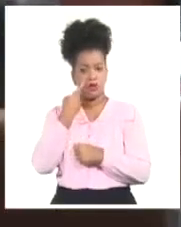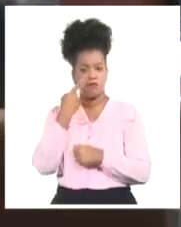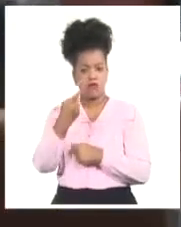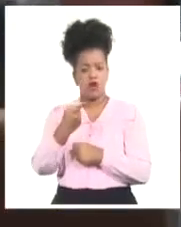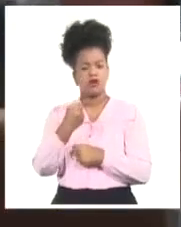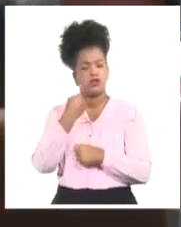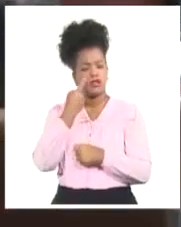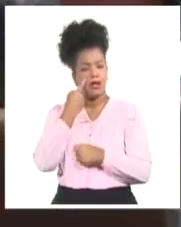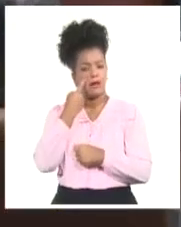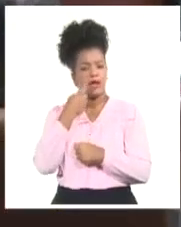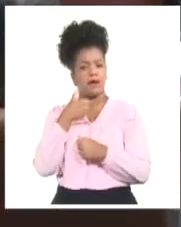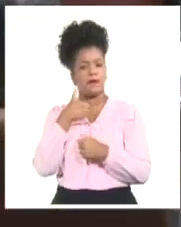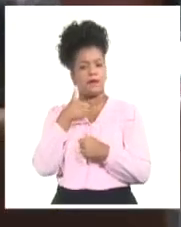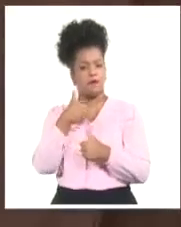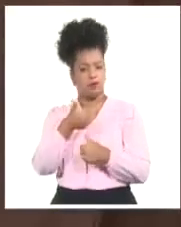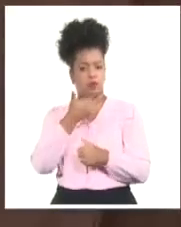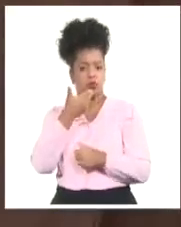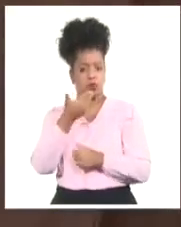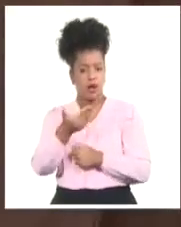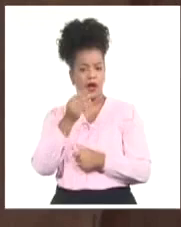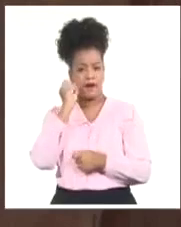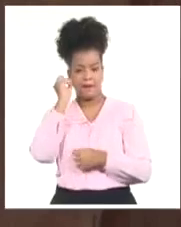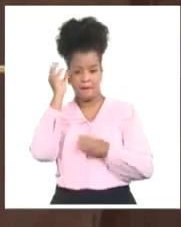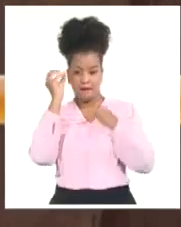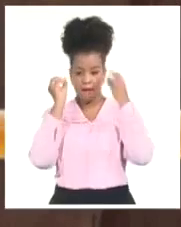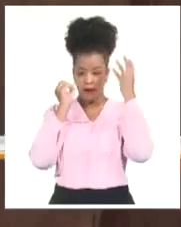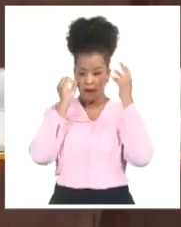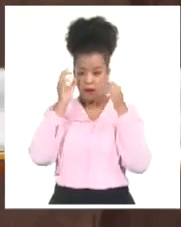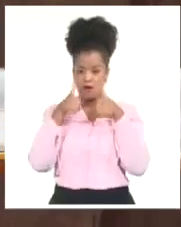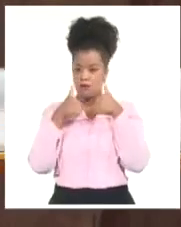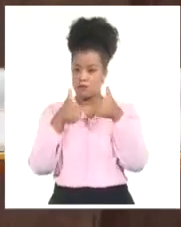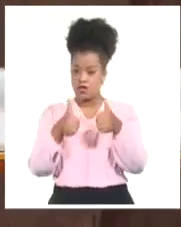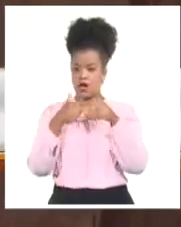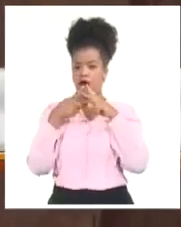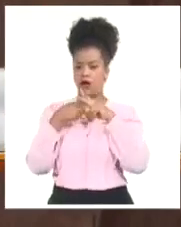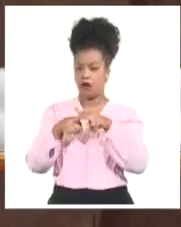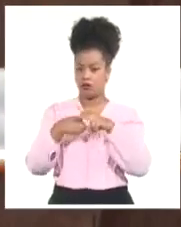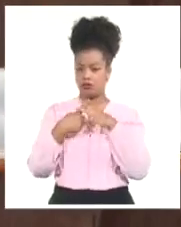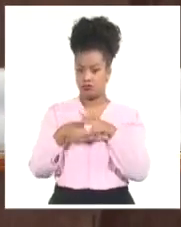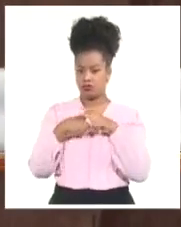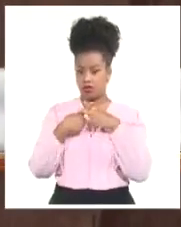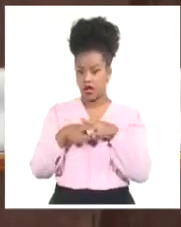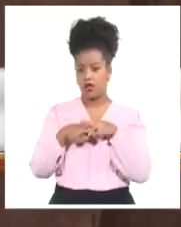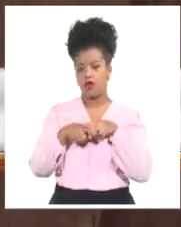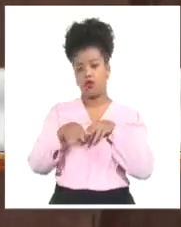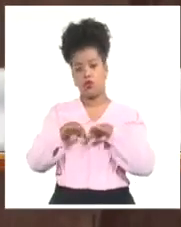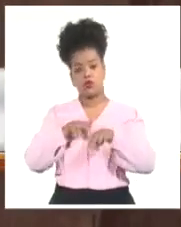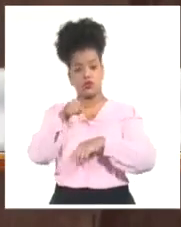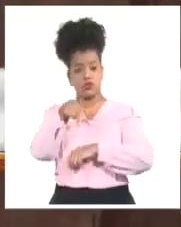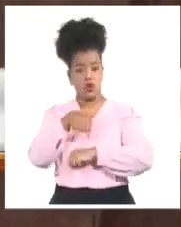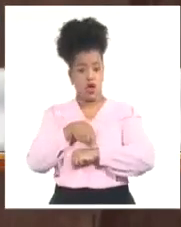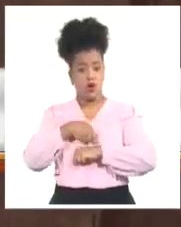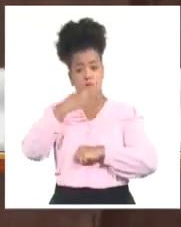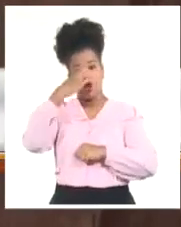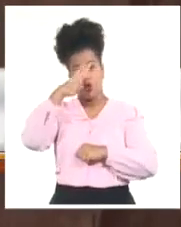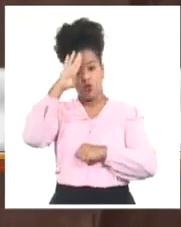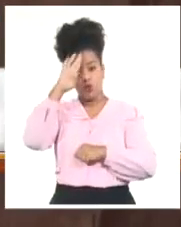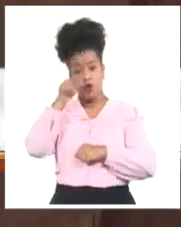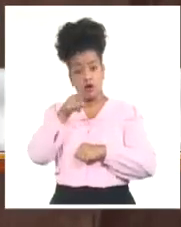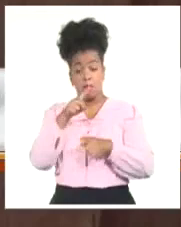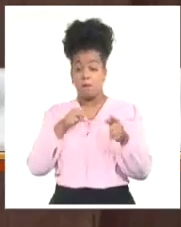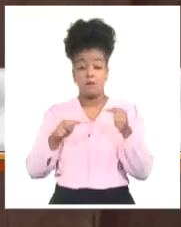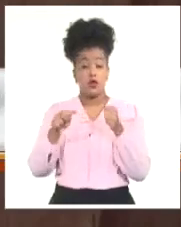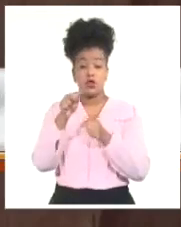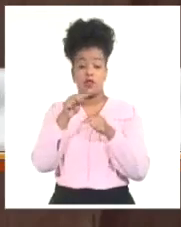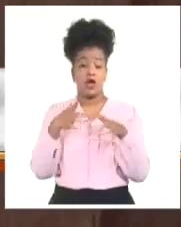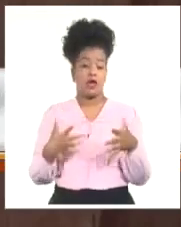audaz, innovadora, ajustada con realismo a las condiciones actuales que tiene el país y que prioriza los